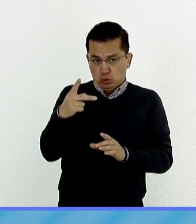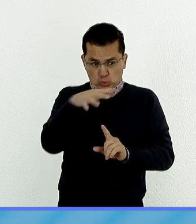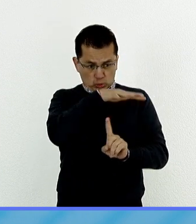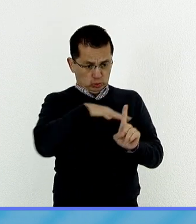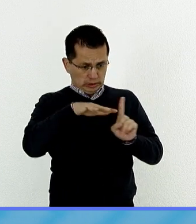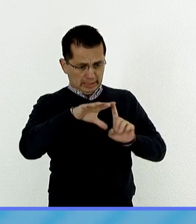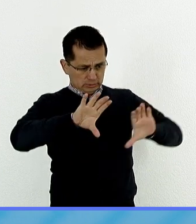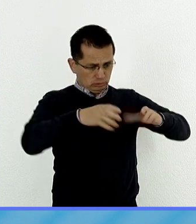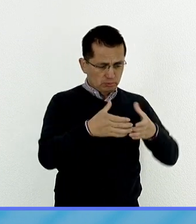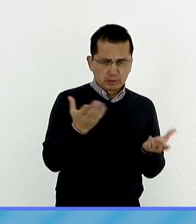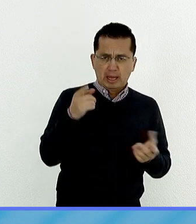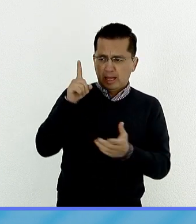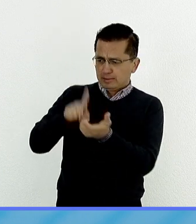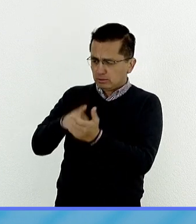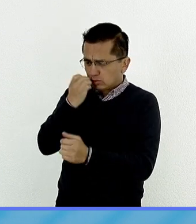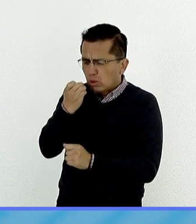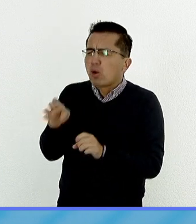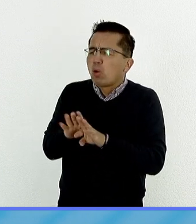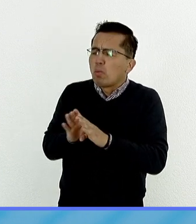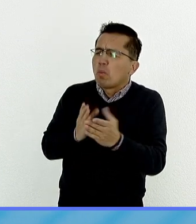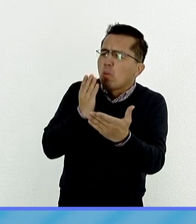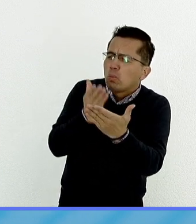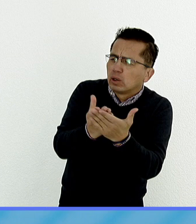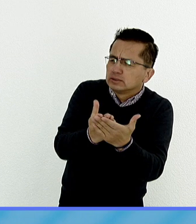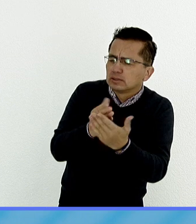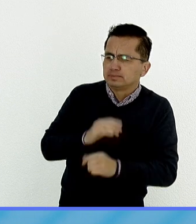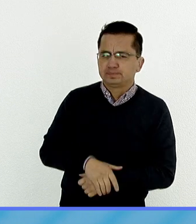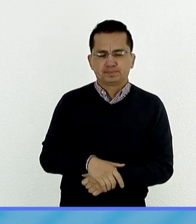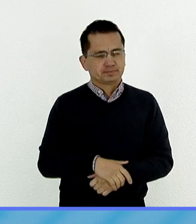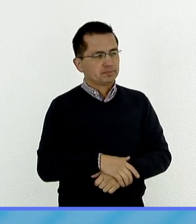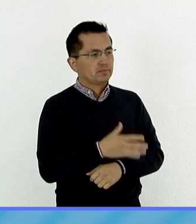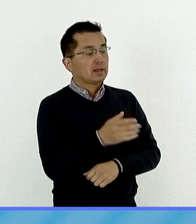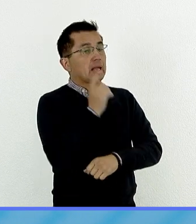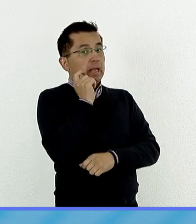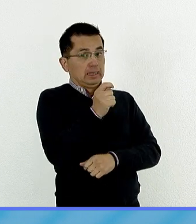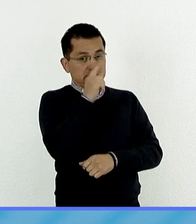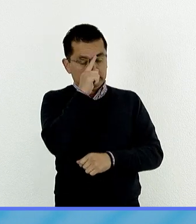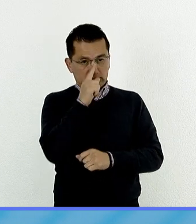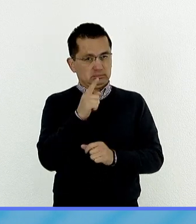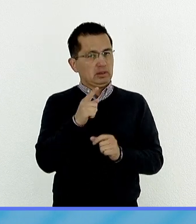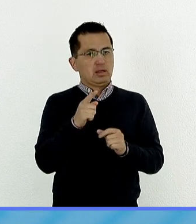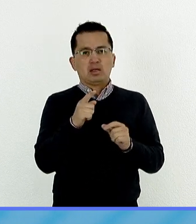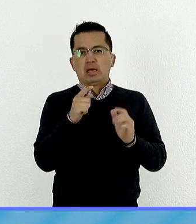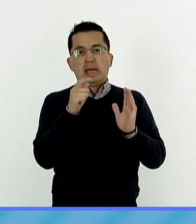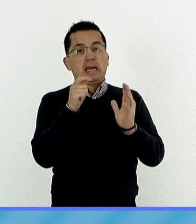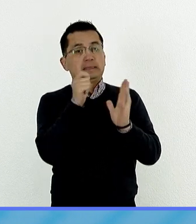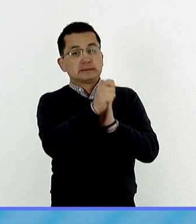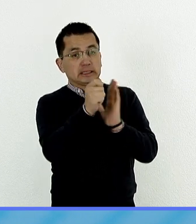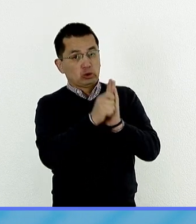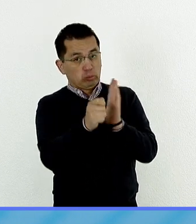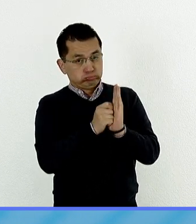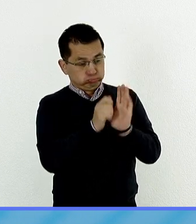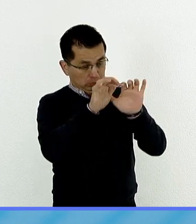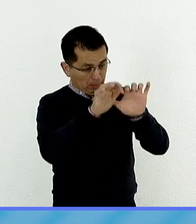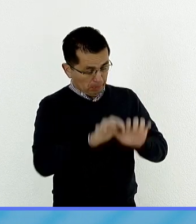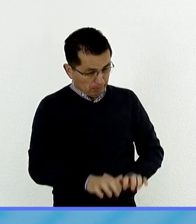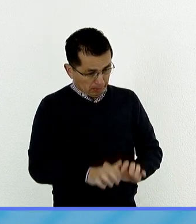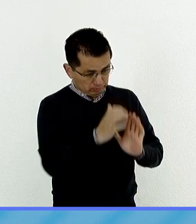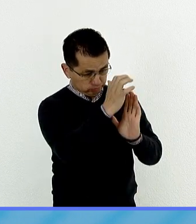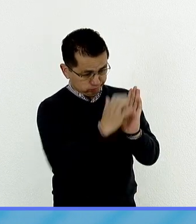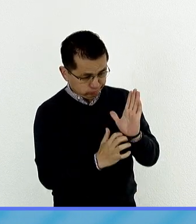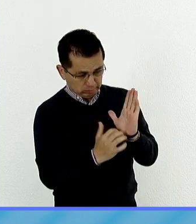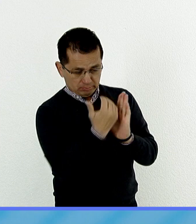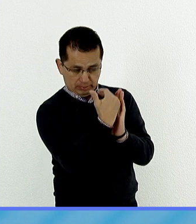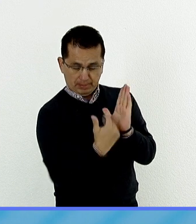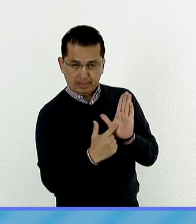esta edición fundamentalmente es un trabajo por escrito en donde propongan soluciones a los problemas ya